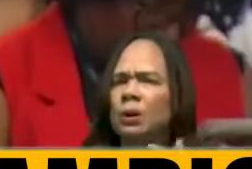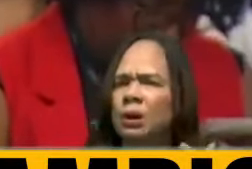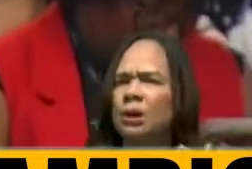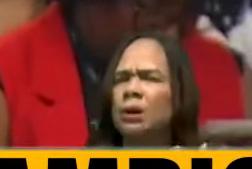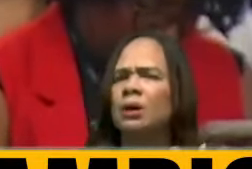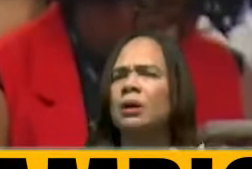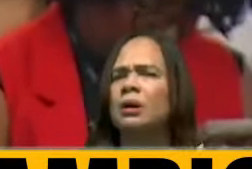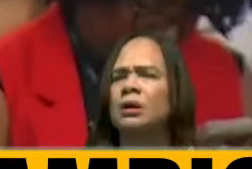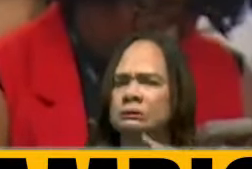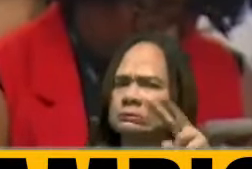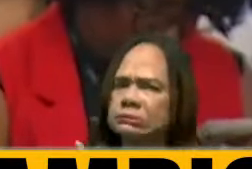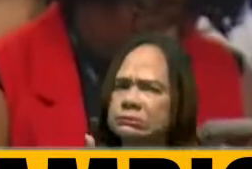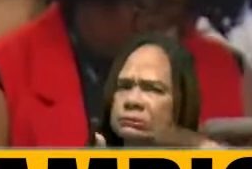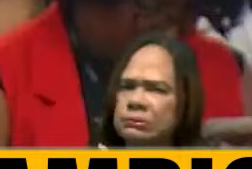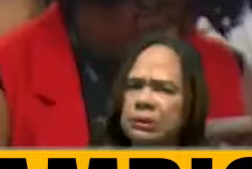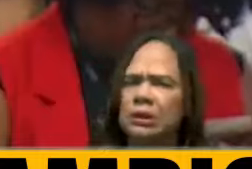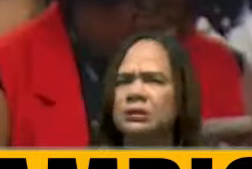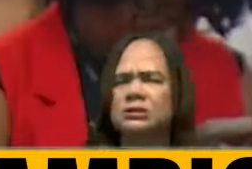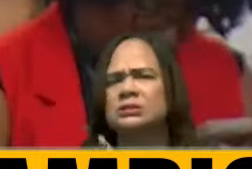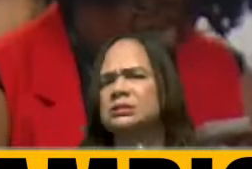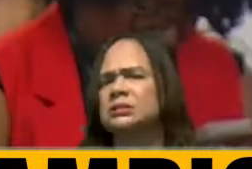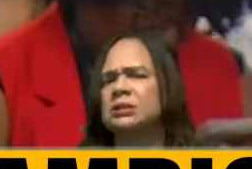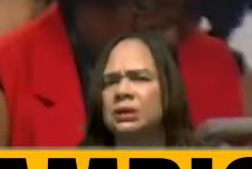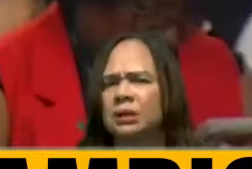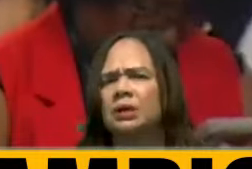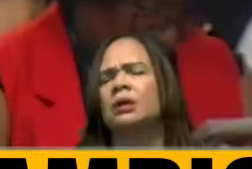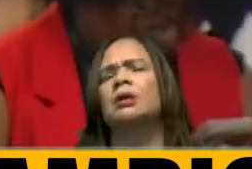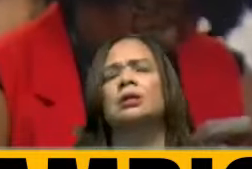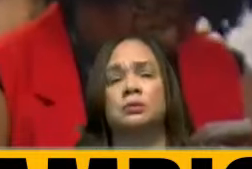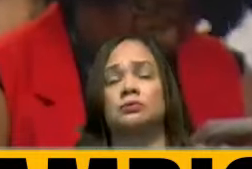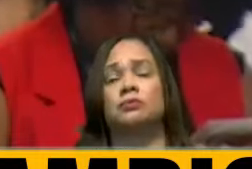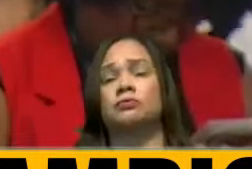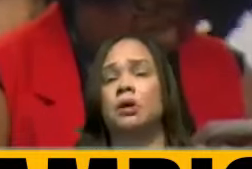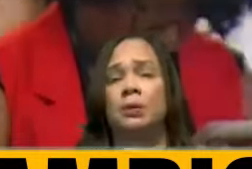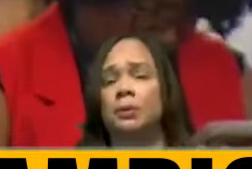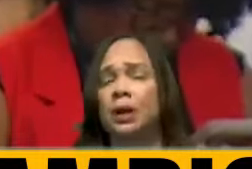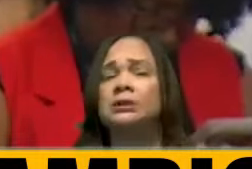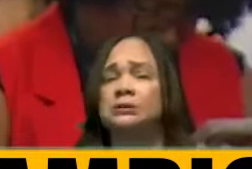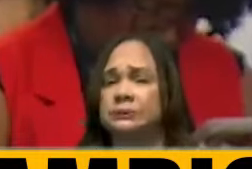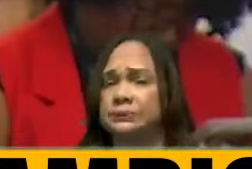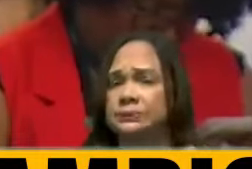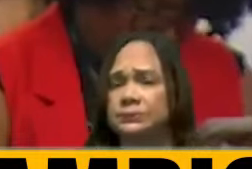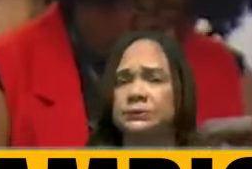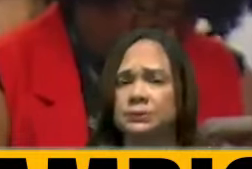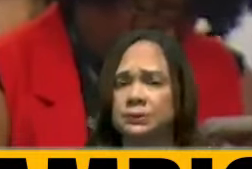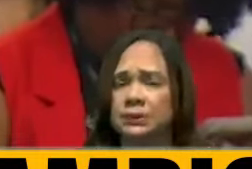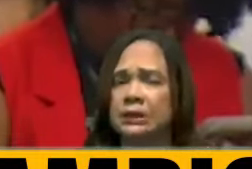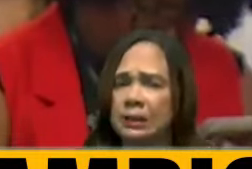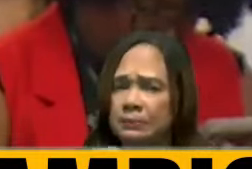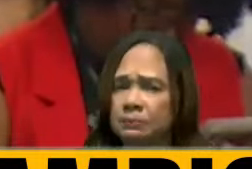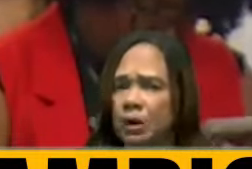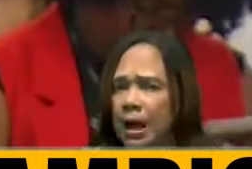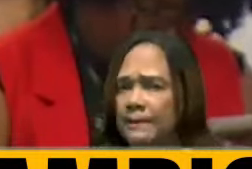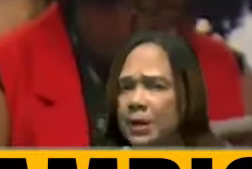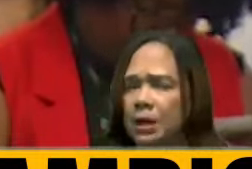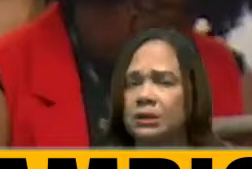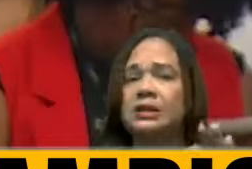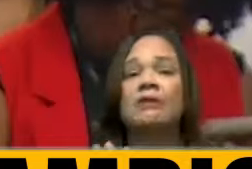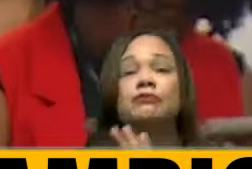precisamente leyendo esto se trata de una propuesta de reestructuración de la